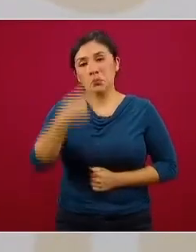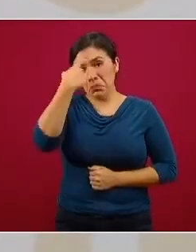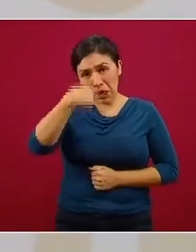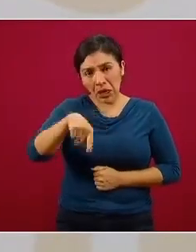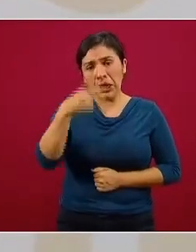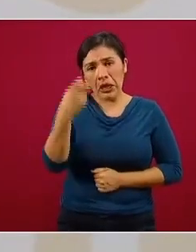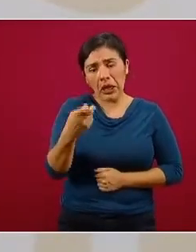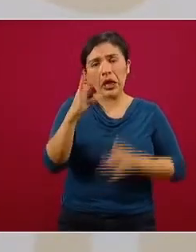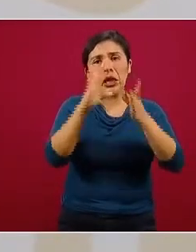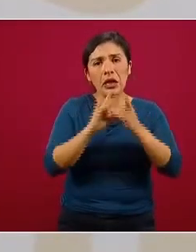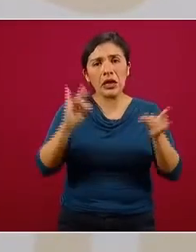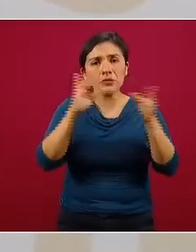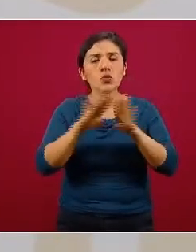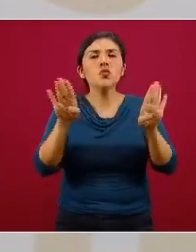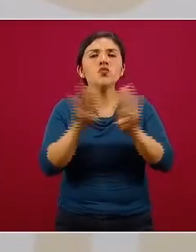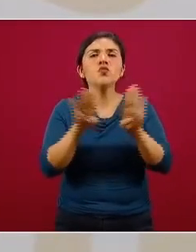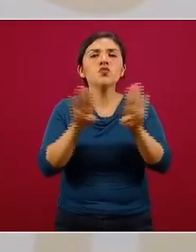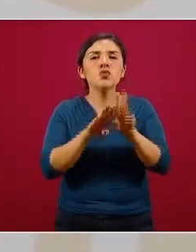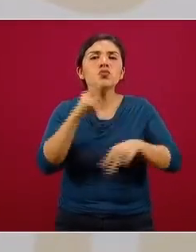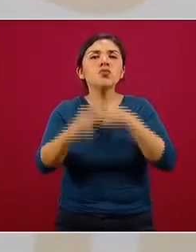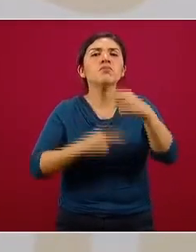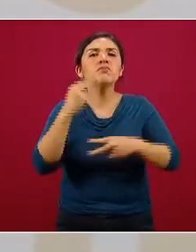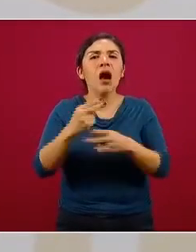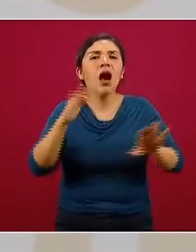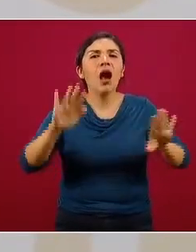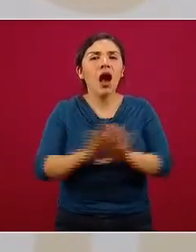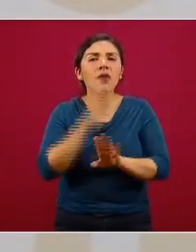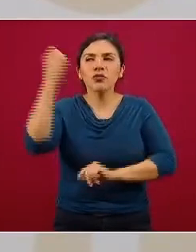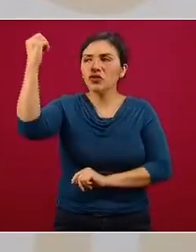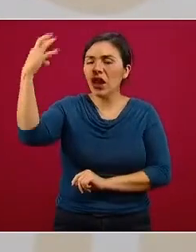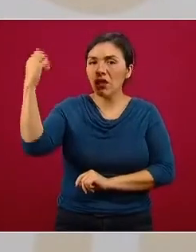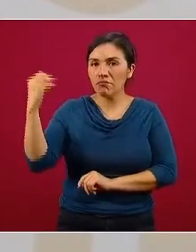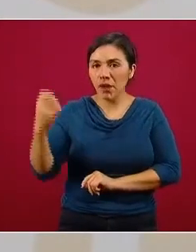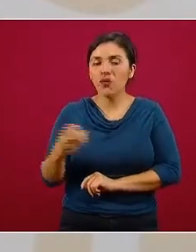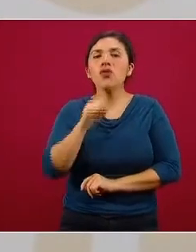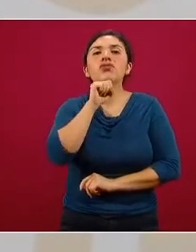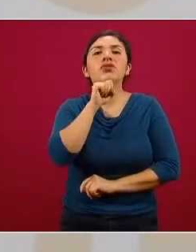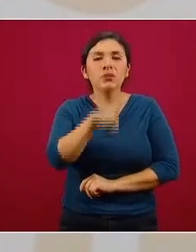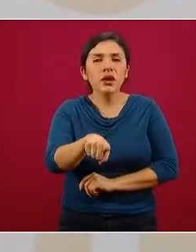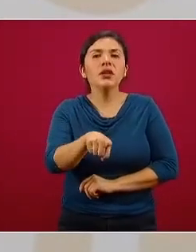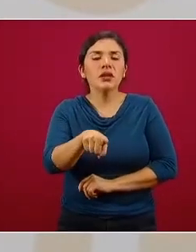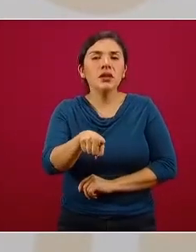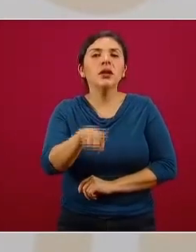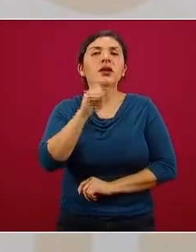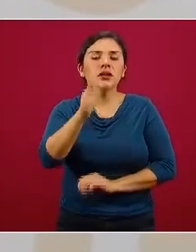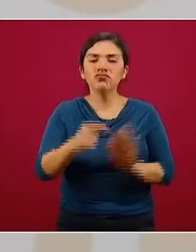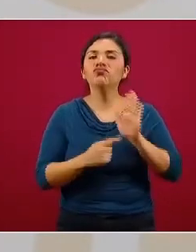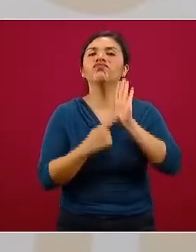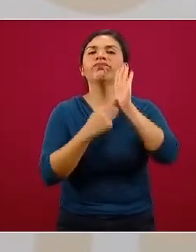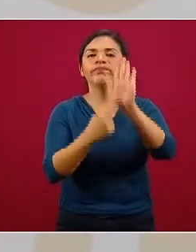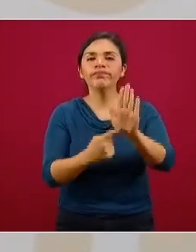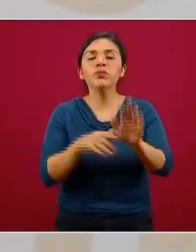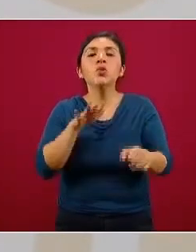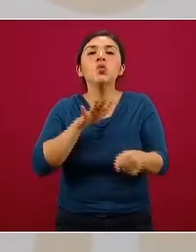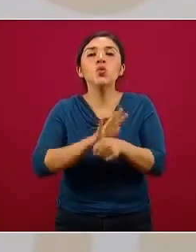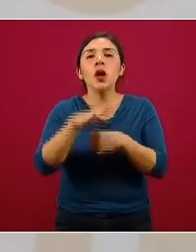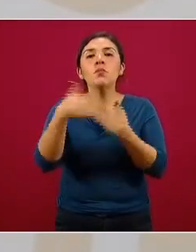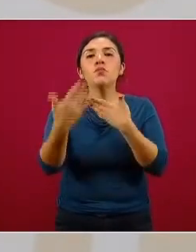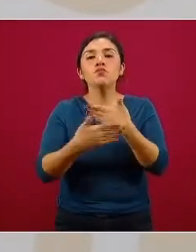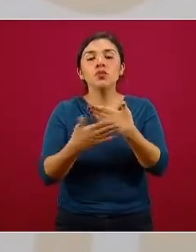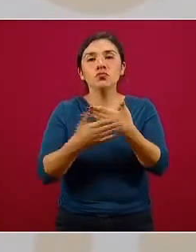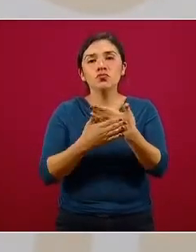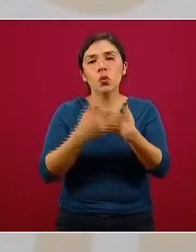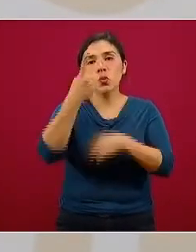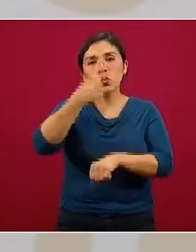explicar parte de la metodología del semáforo, pero también vamos a dejar presentado cuál es el semáforo que